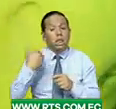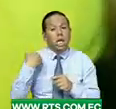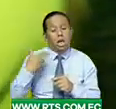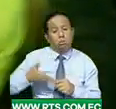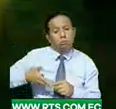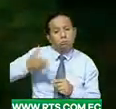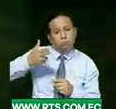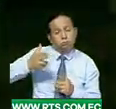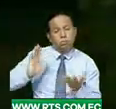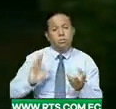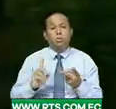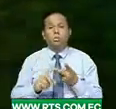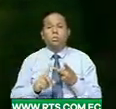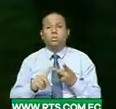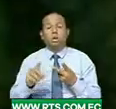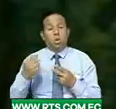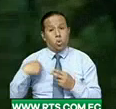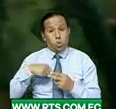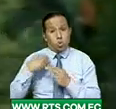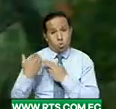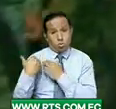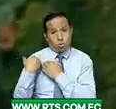Armadas. En cambio, en cuanto se